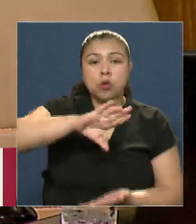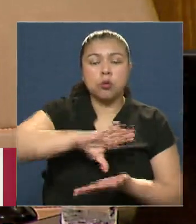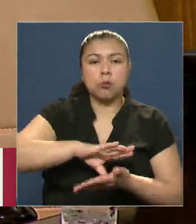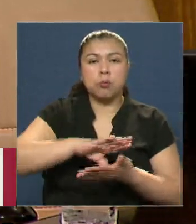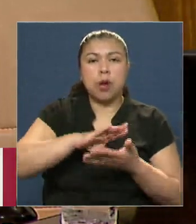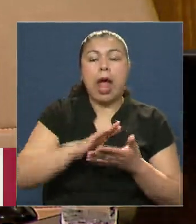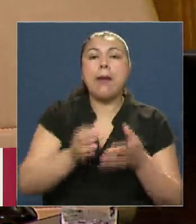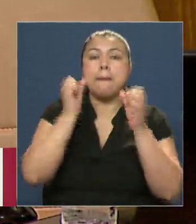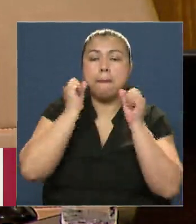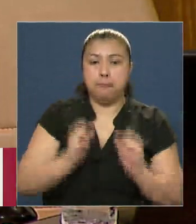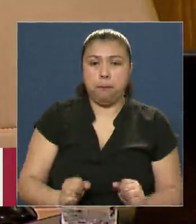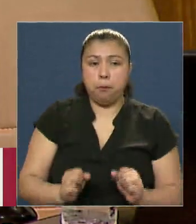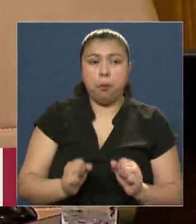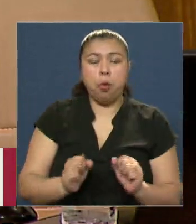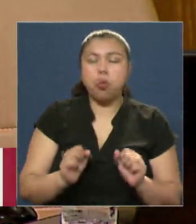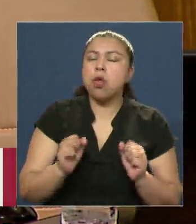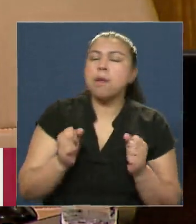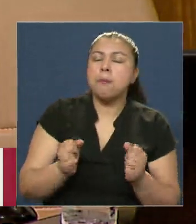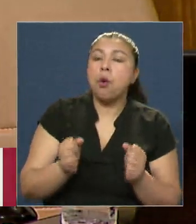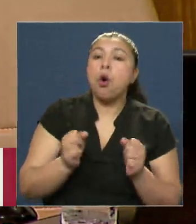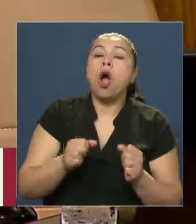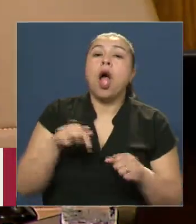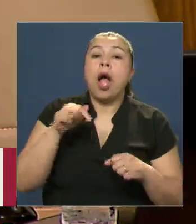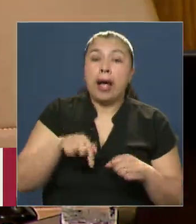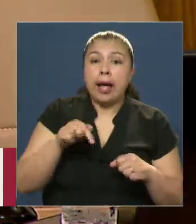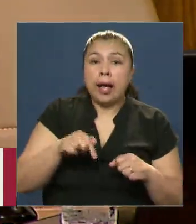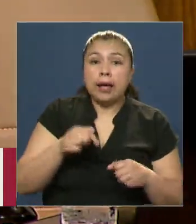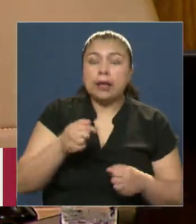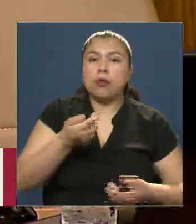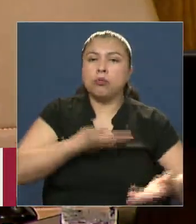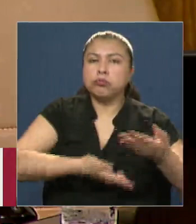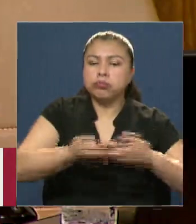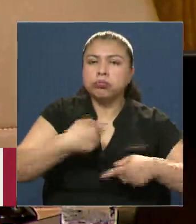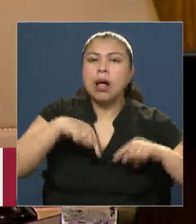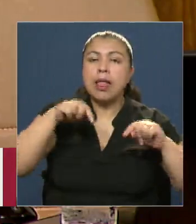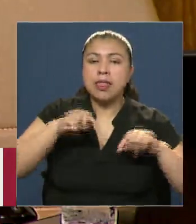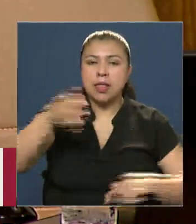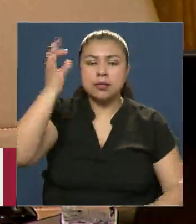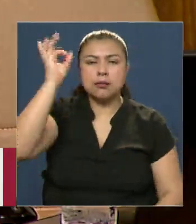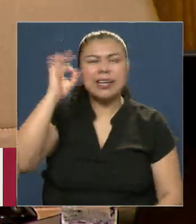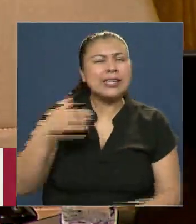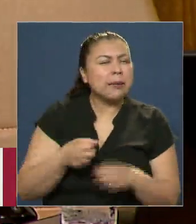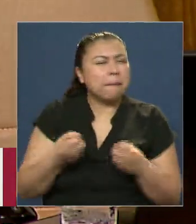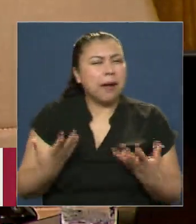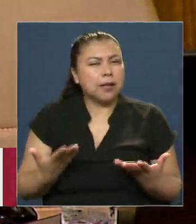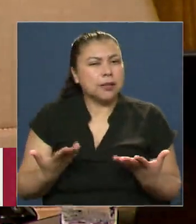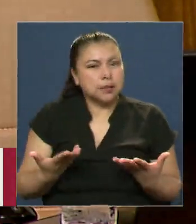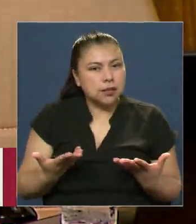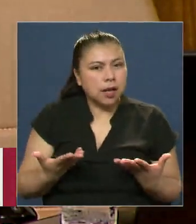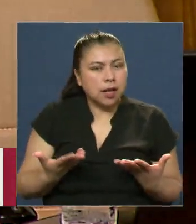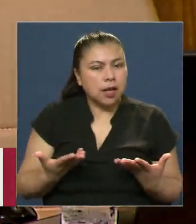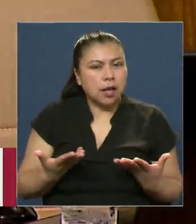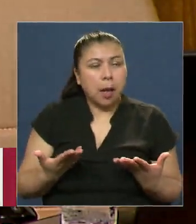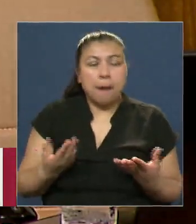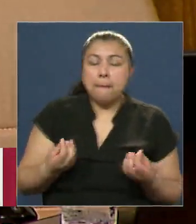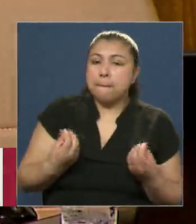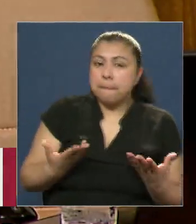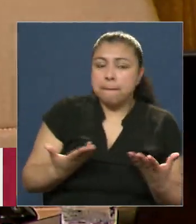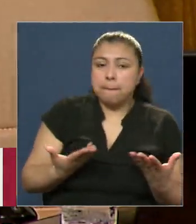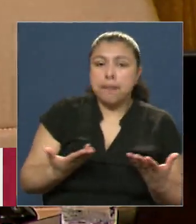da la posibilidad de ser parte de este encuentro. ¿Qué es lo que ha pasado? Ha pasado lo